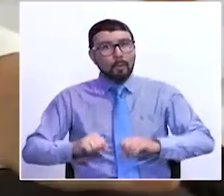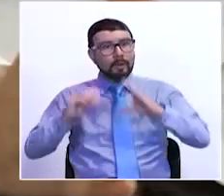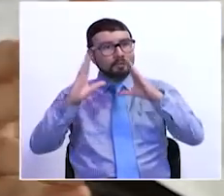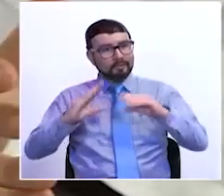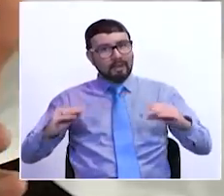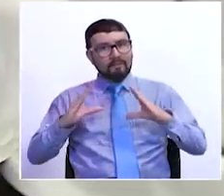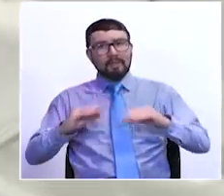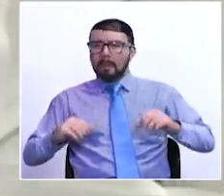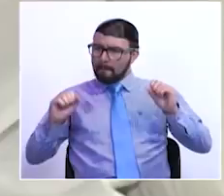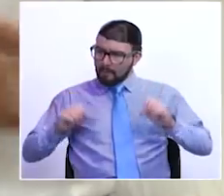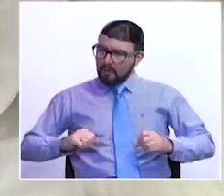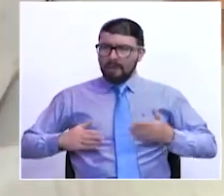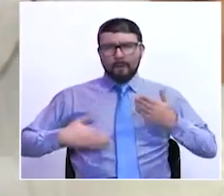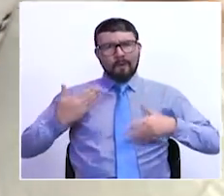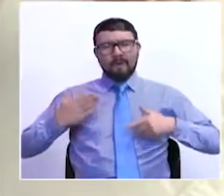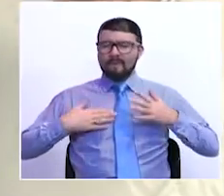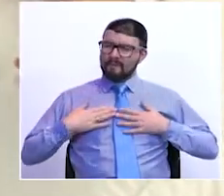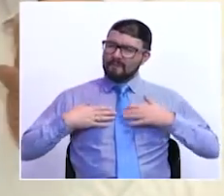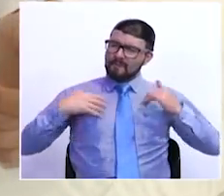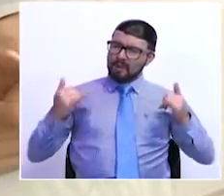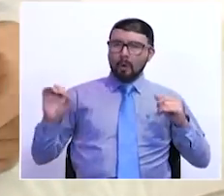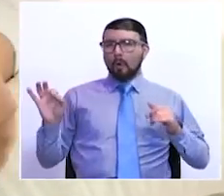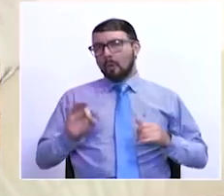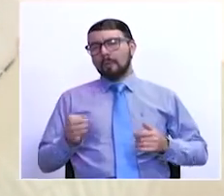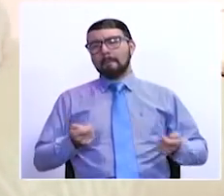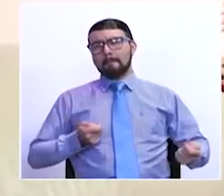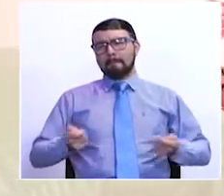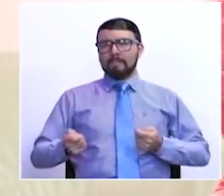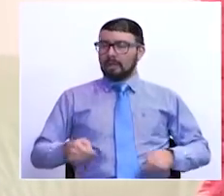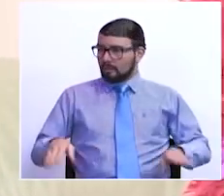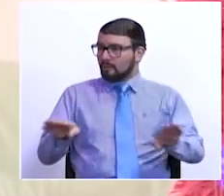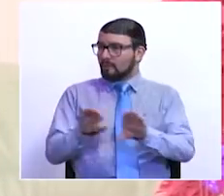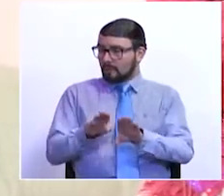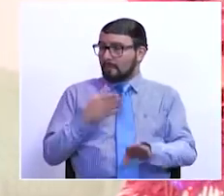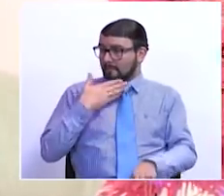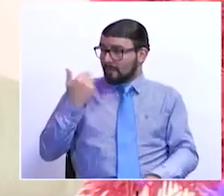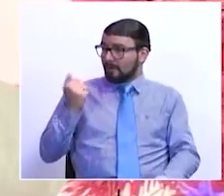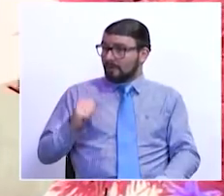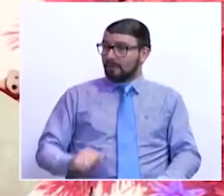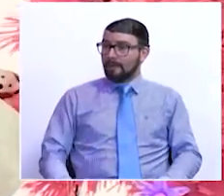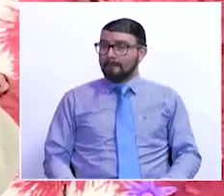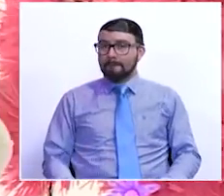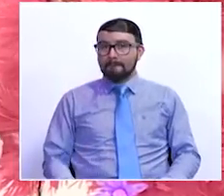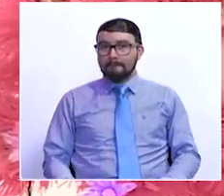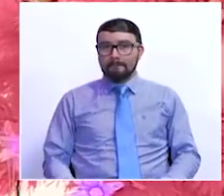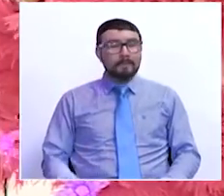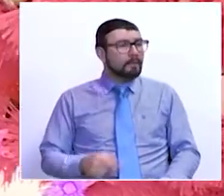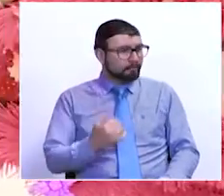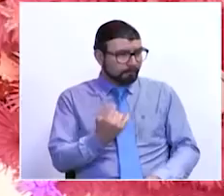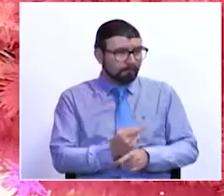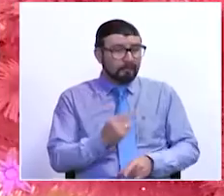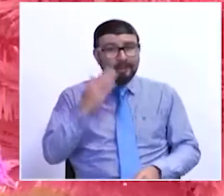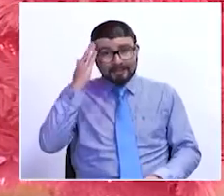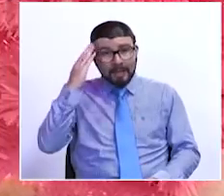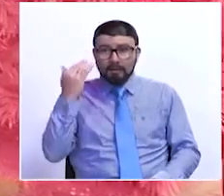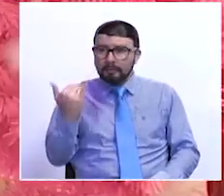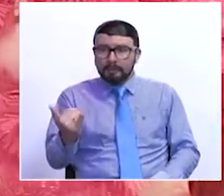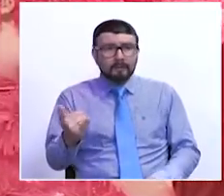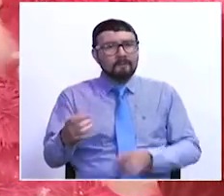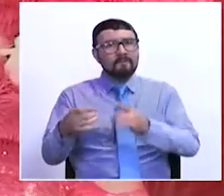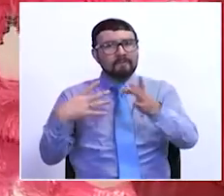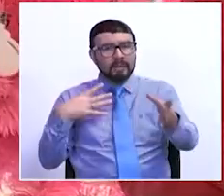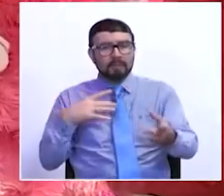poco saludable o un poco más equilibrada, padre. Así es. Entonces, como sabemos que para esta época se nos vienen